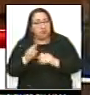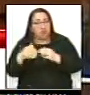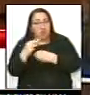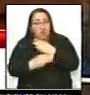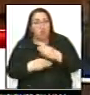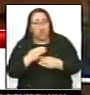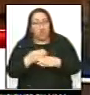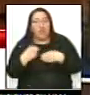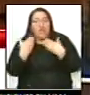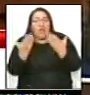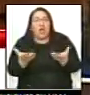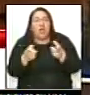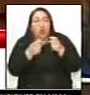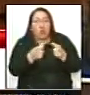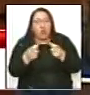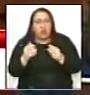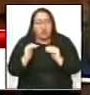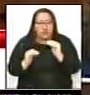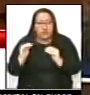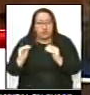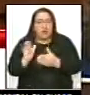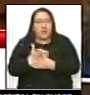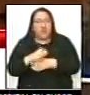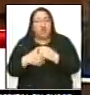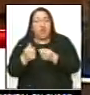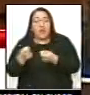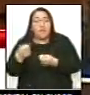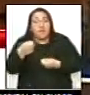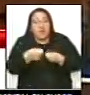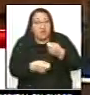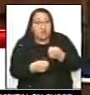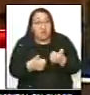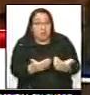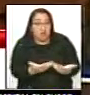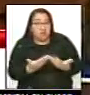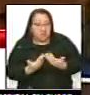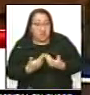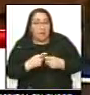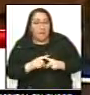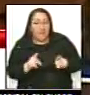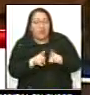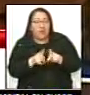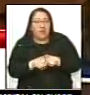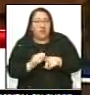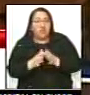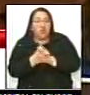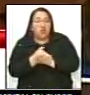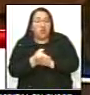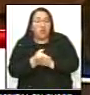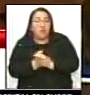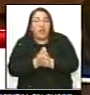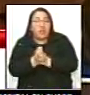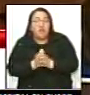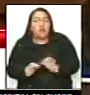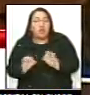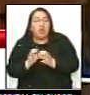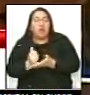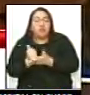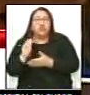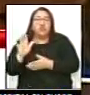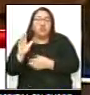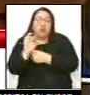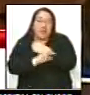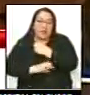garantizan un equilibrio entre las inversiones que son bienvenidas, pero sobre todo los intereses nacionales. Fíjese,